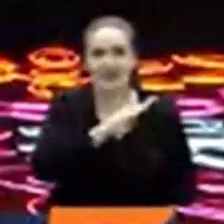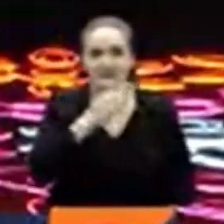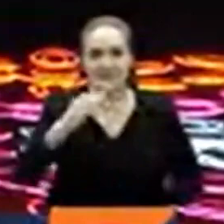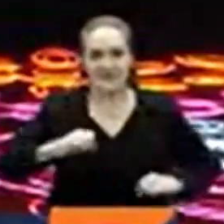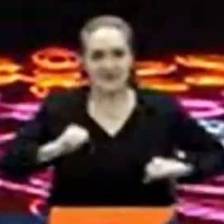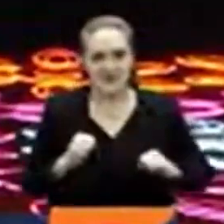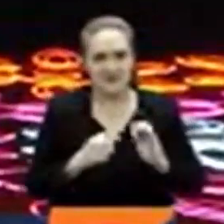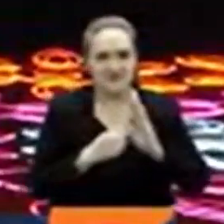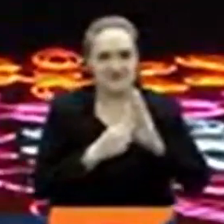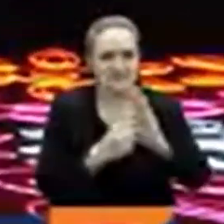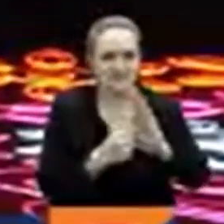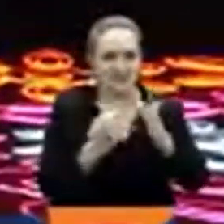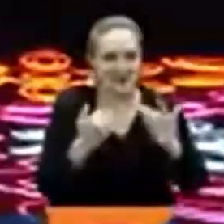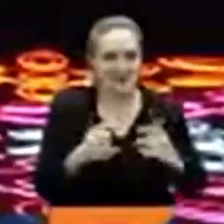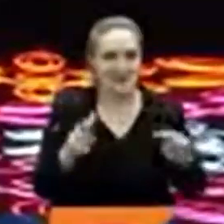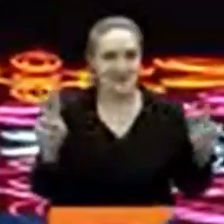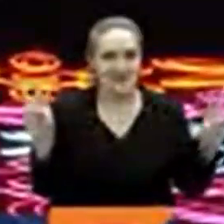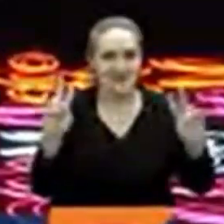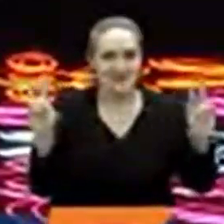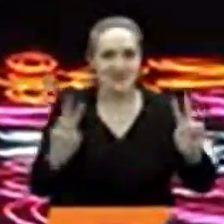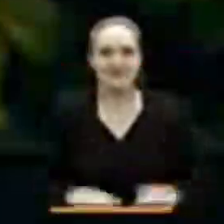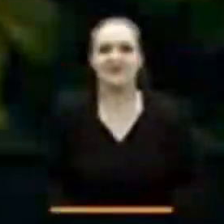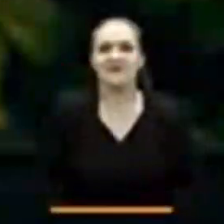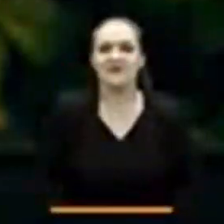Bogotá. Estamos en directo.